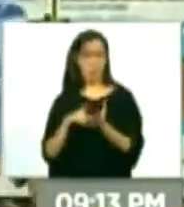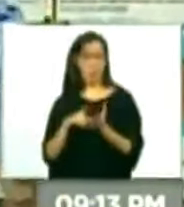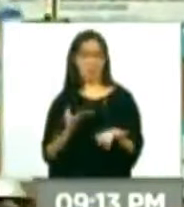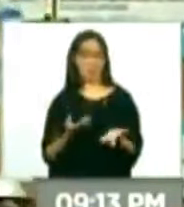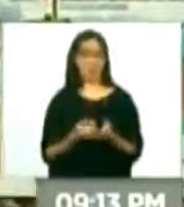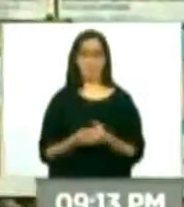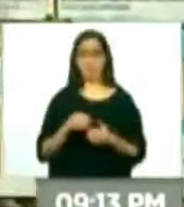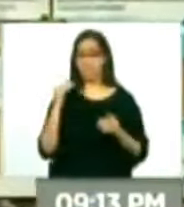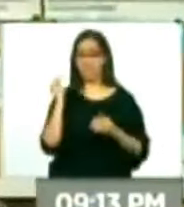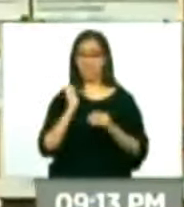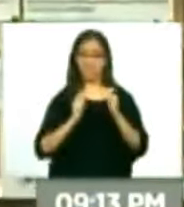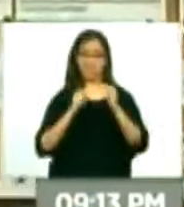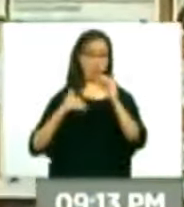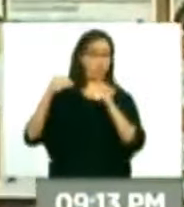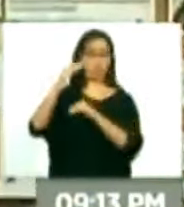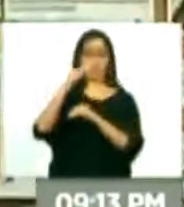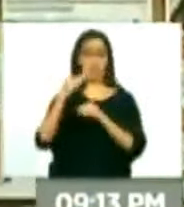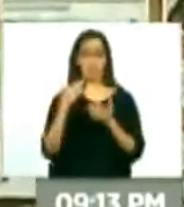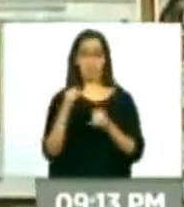Corte Penal, nada.